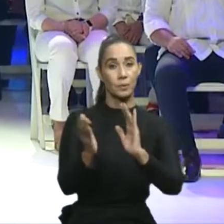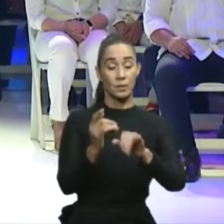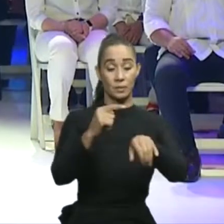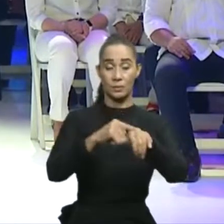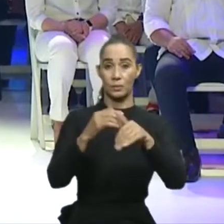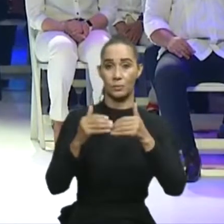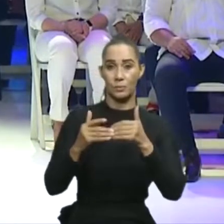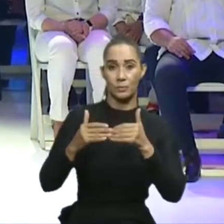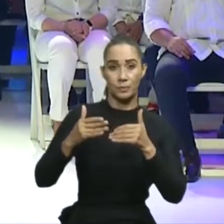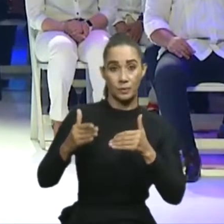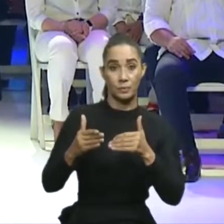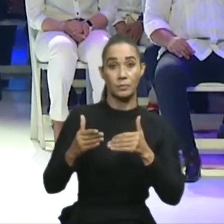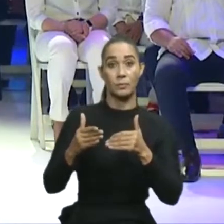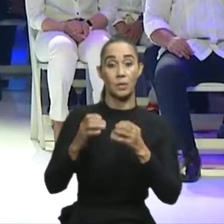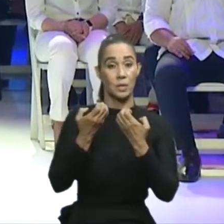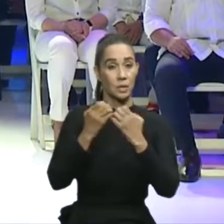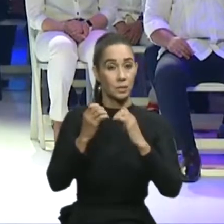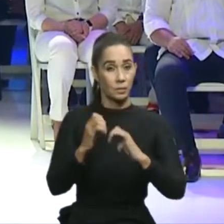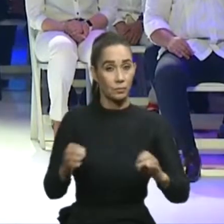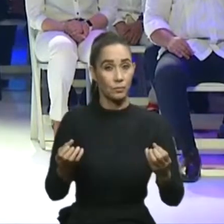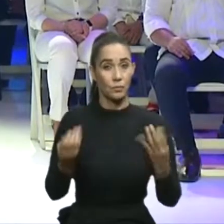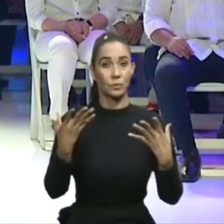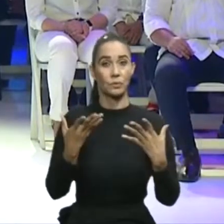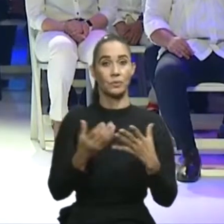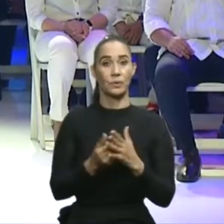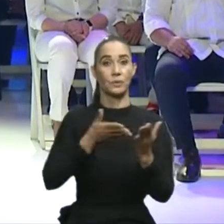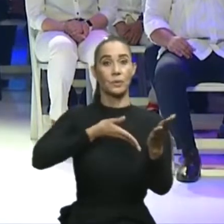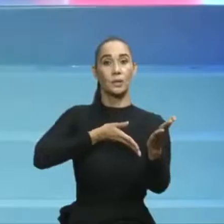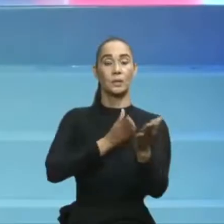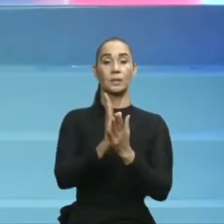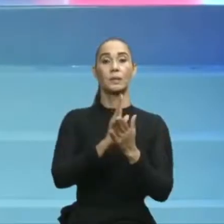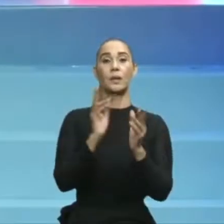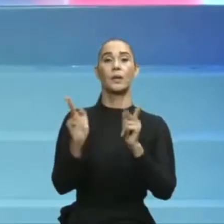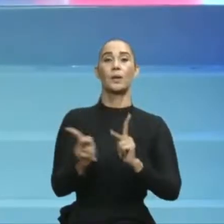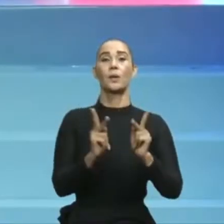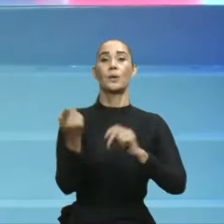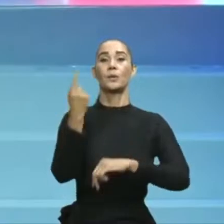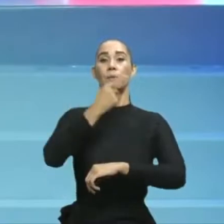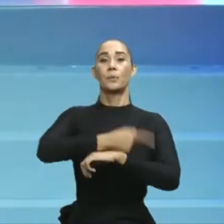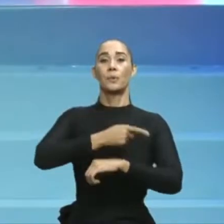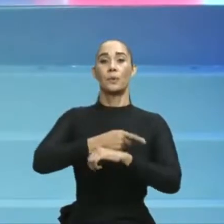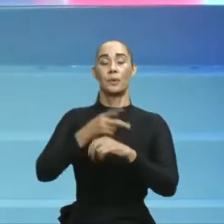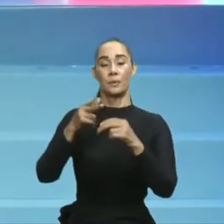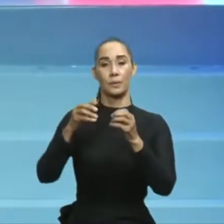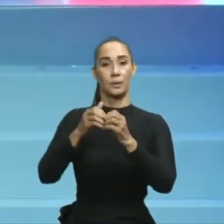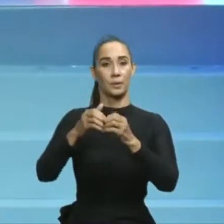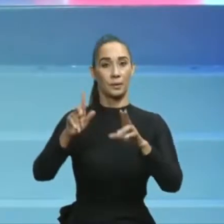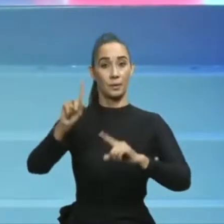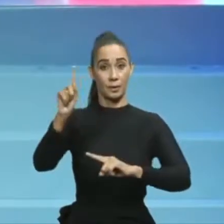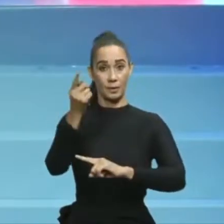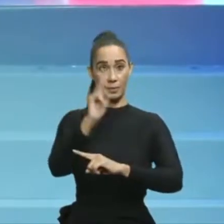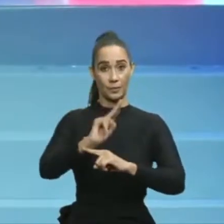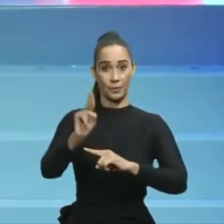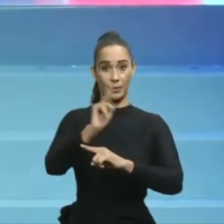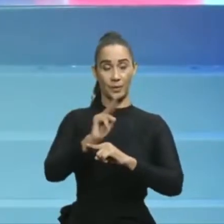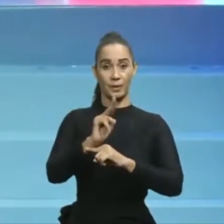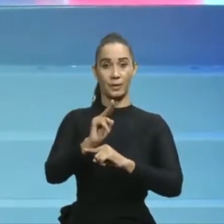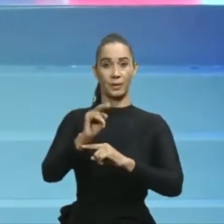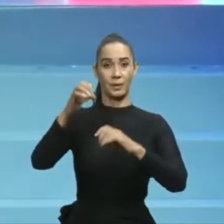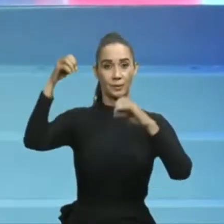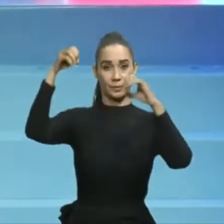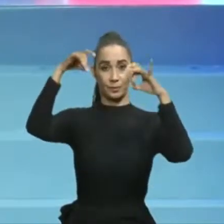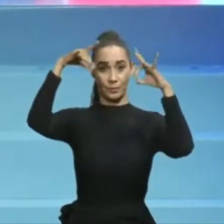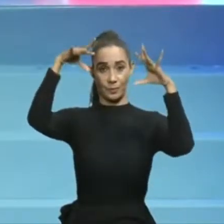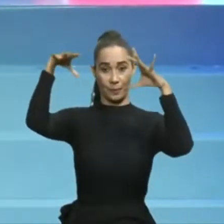y esfuerzo en esa línea en los próximos días voy a inaugurar la primera unidad táctica de drones de la